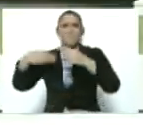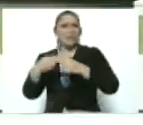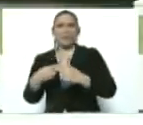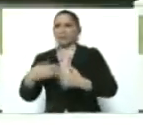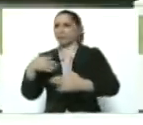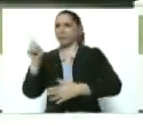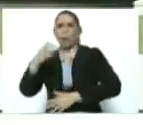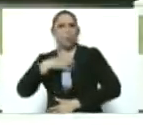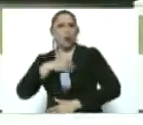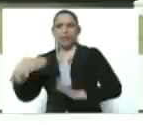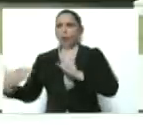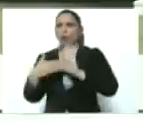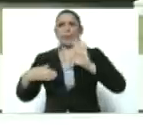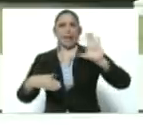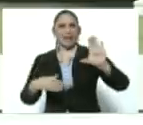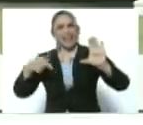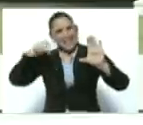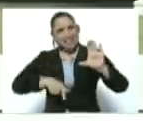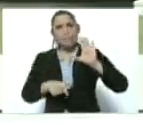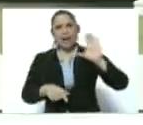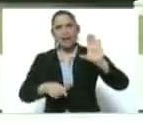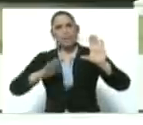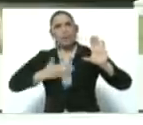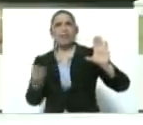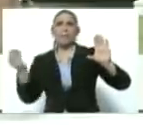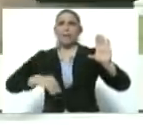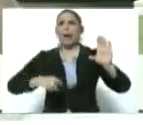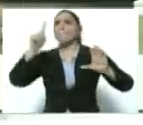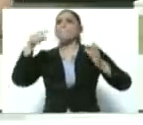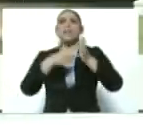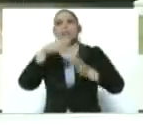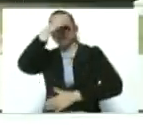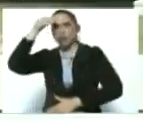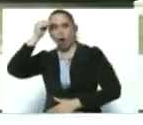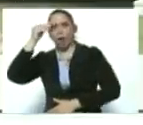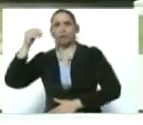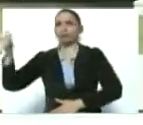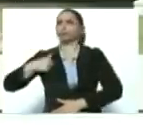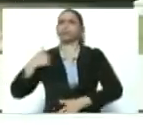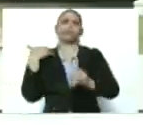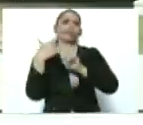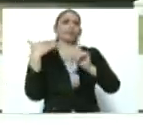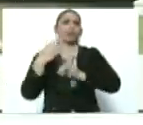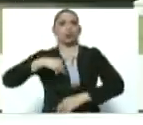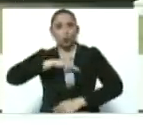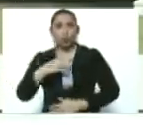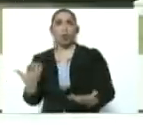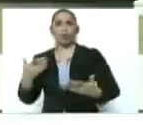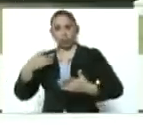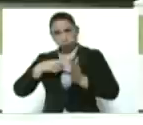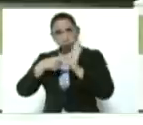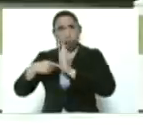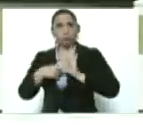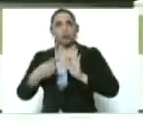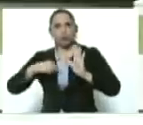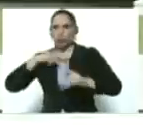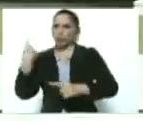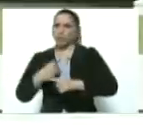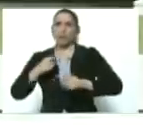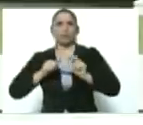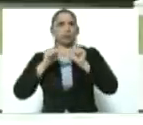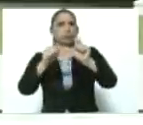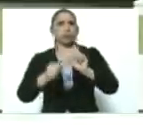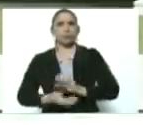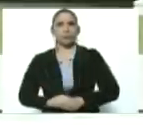con este país este país puede más que mil donald trump en mil conspiraciones ya lo hemos demostrado y así debemos continuar